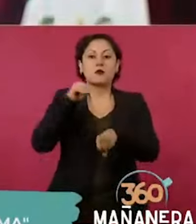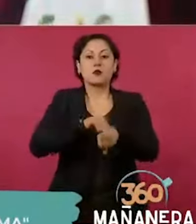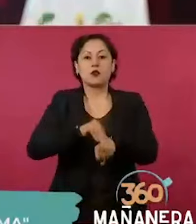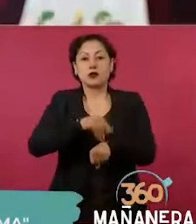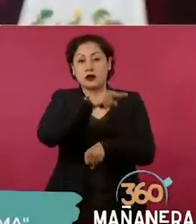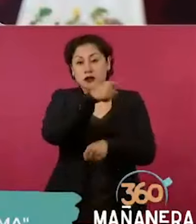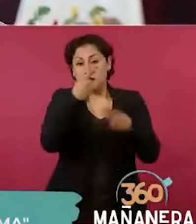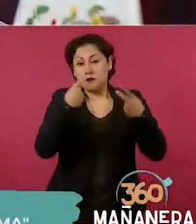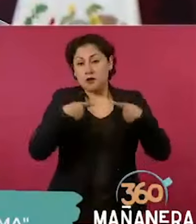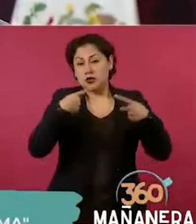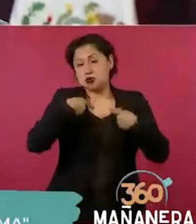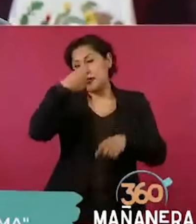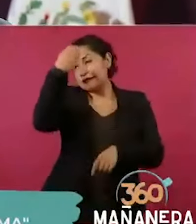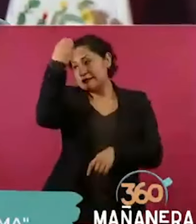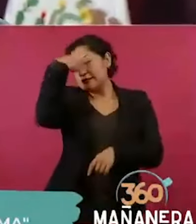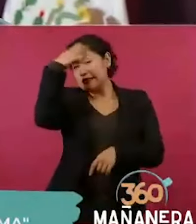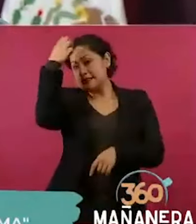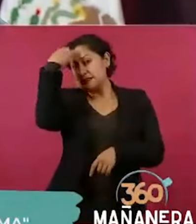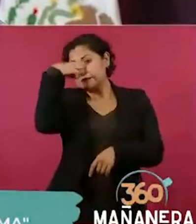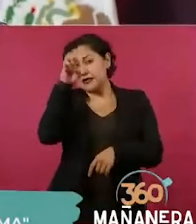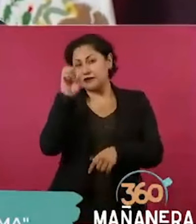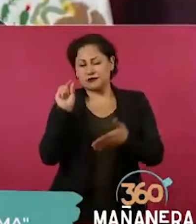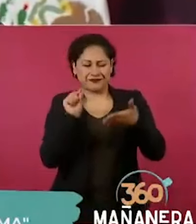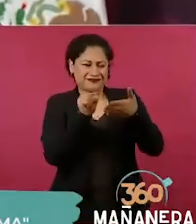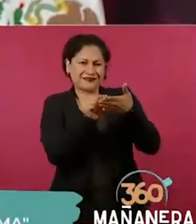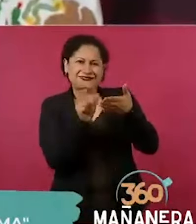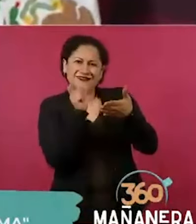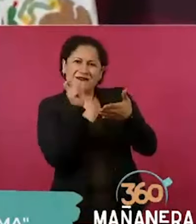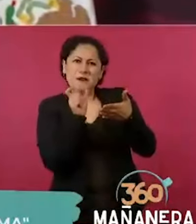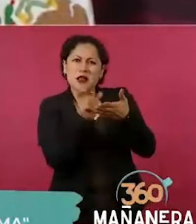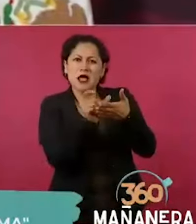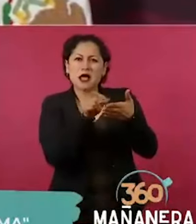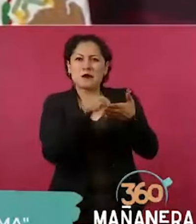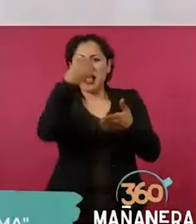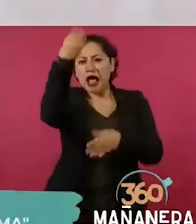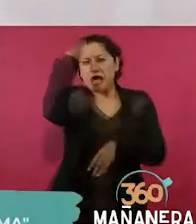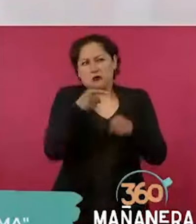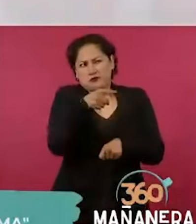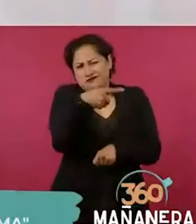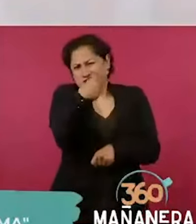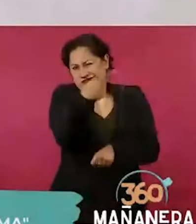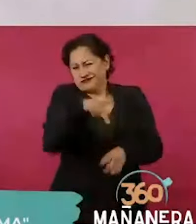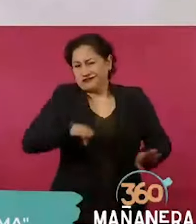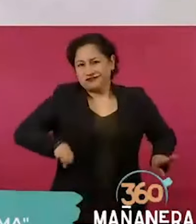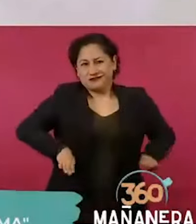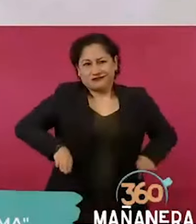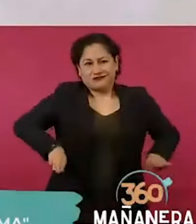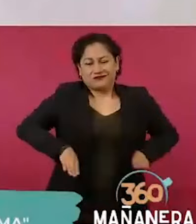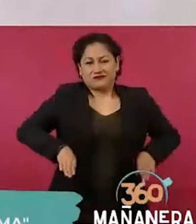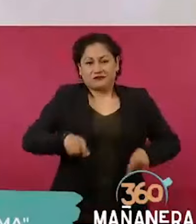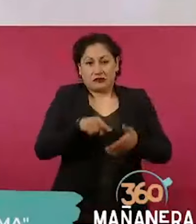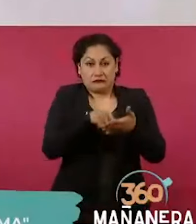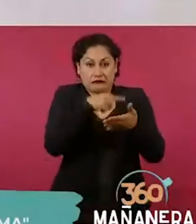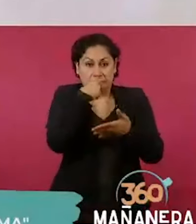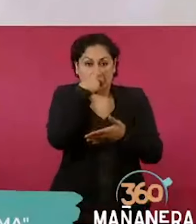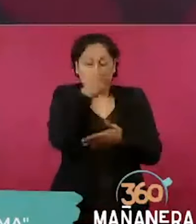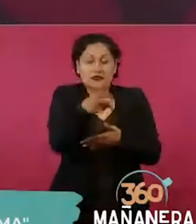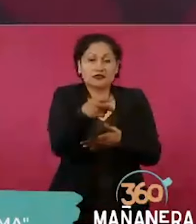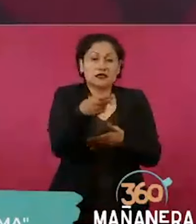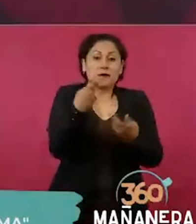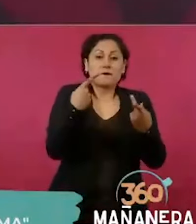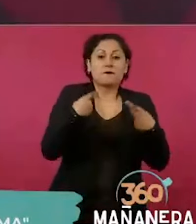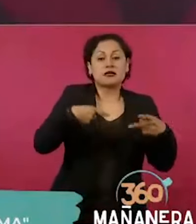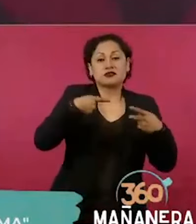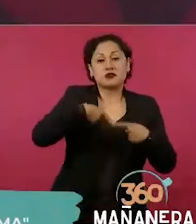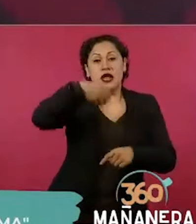mucho del periodismo de derecha conservador y del reforma según los expertos Quiénes son los expertos